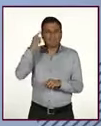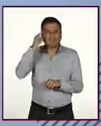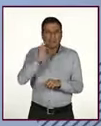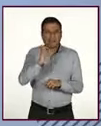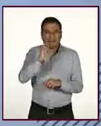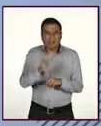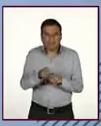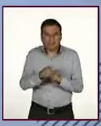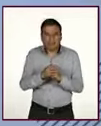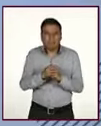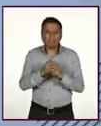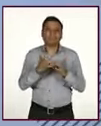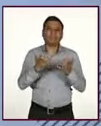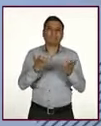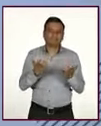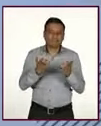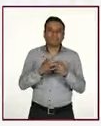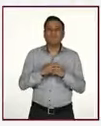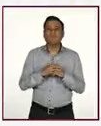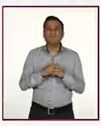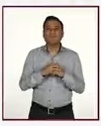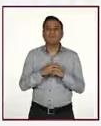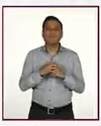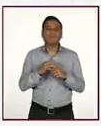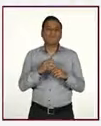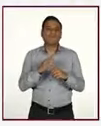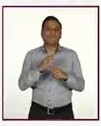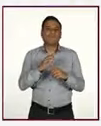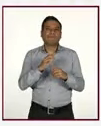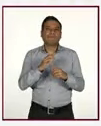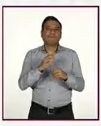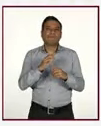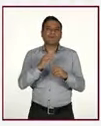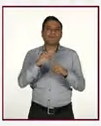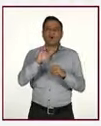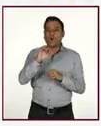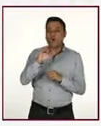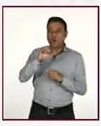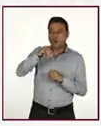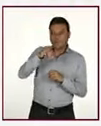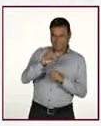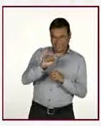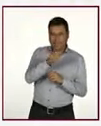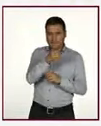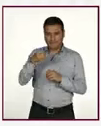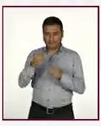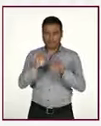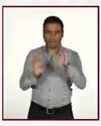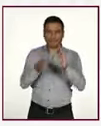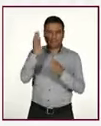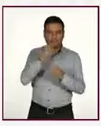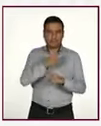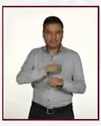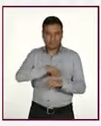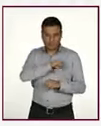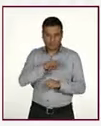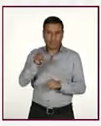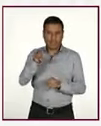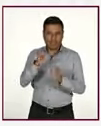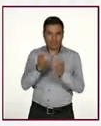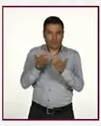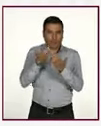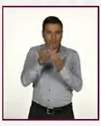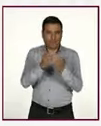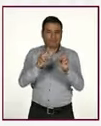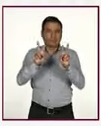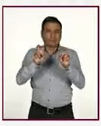mental comienza a hablarse o se pone en el centro de las discusiones desde la Organización Mundial de la Salud por los efectos adversos que